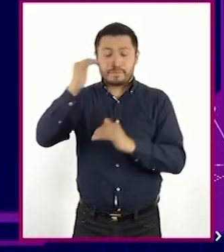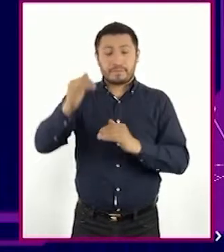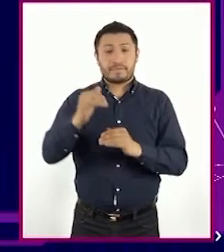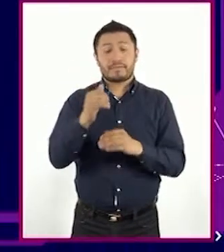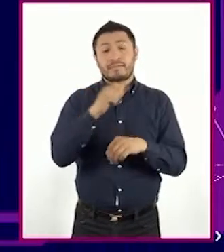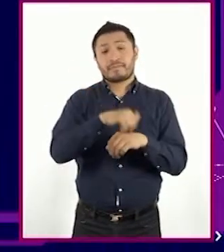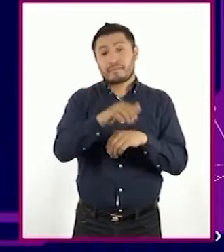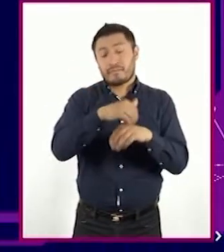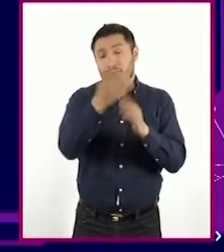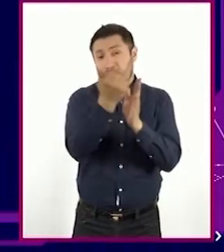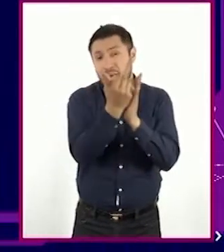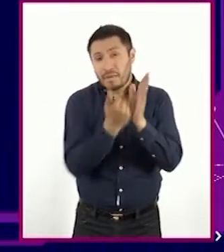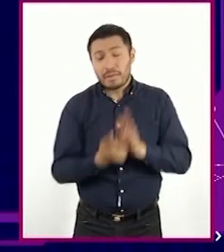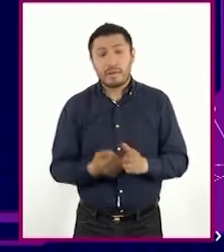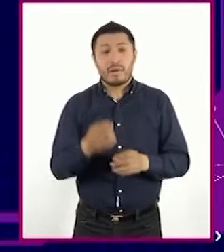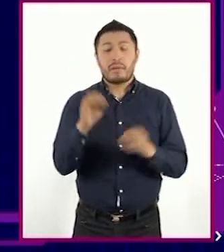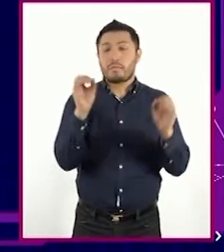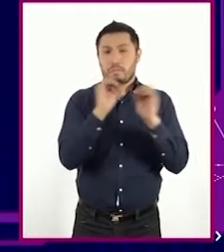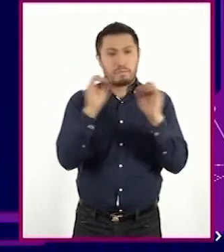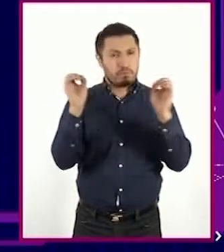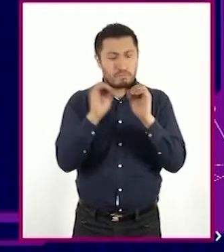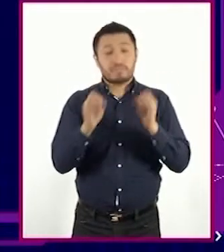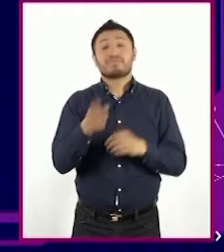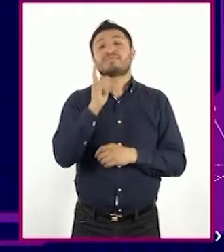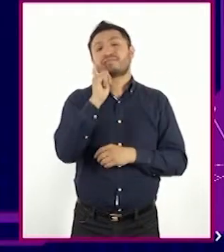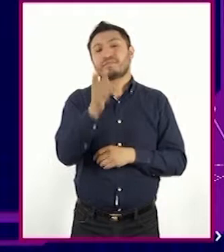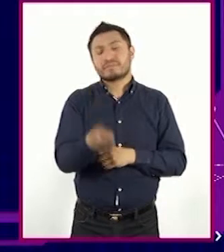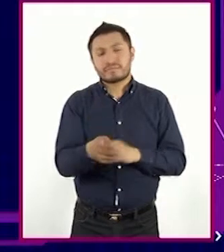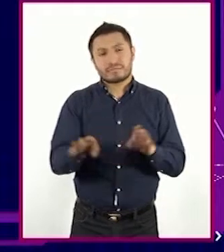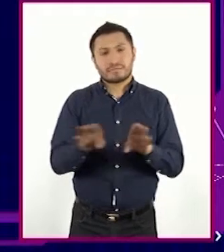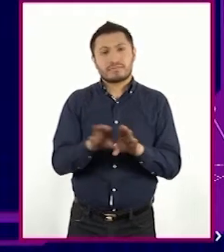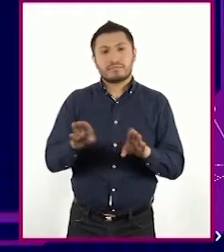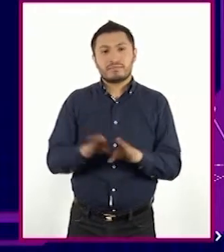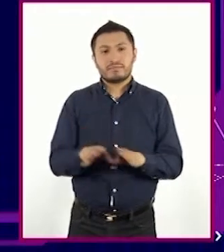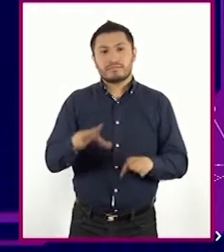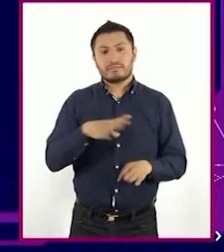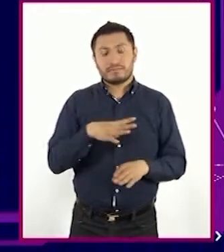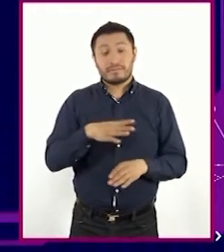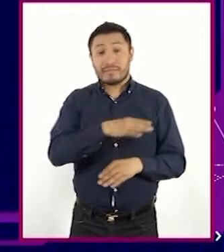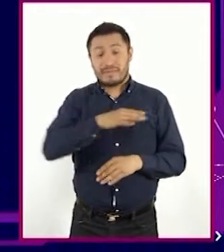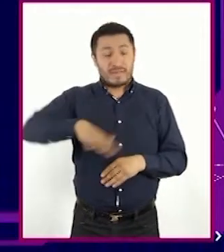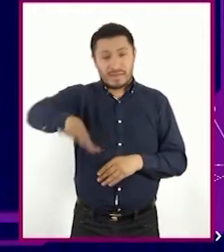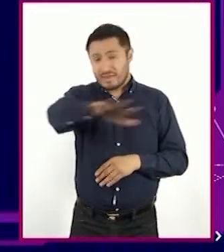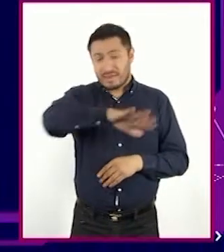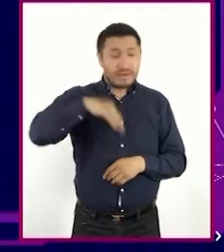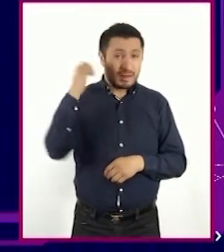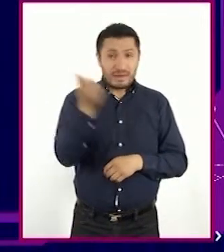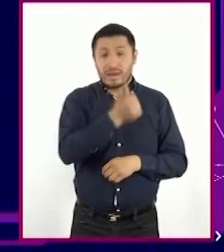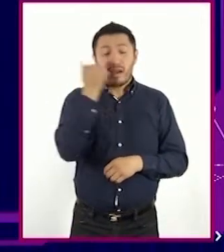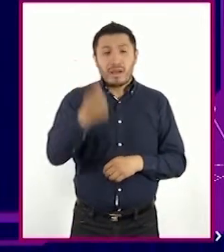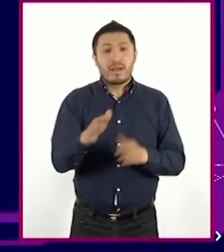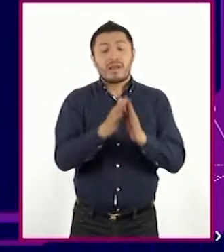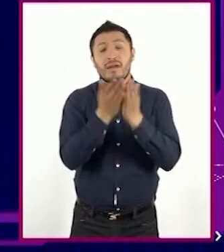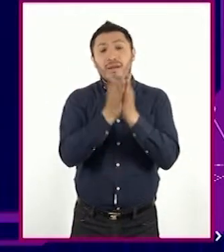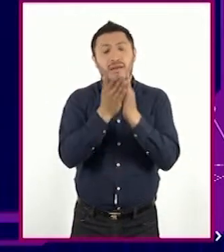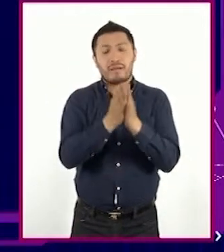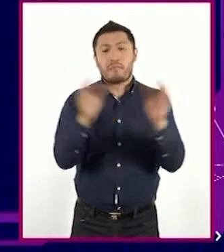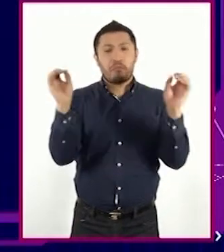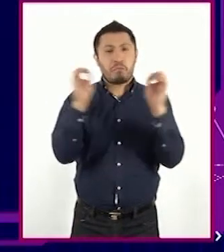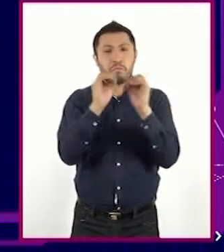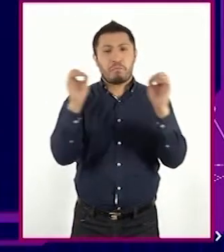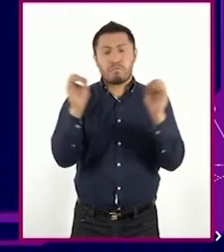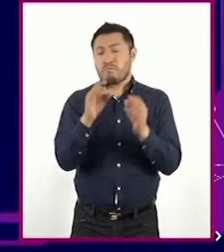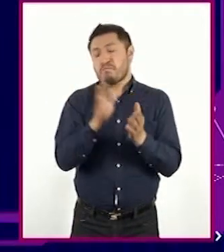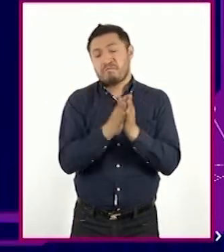de libros leídos fue ninguno. Es decir, hay entre las alumnas y alumnos quien leyó 0